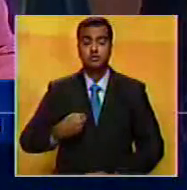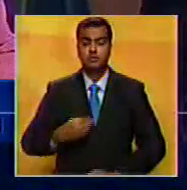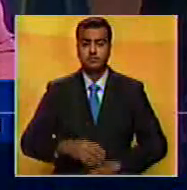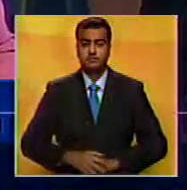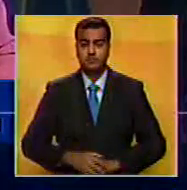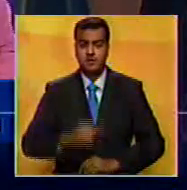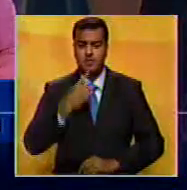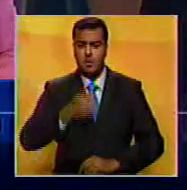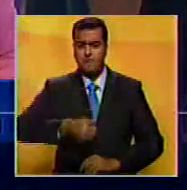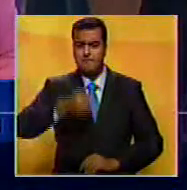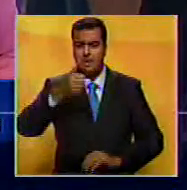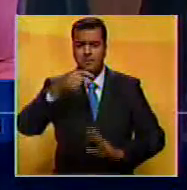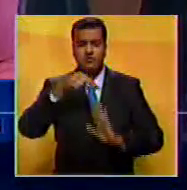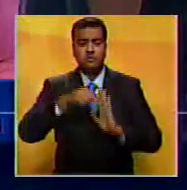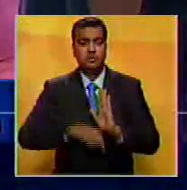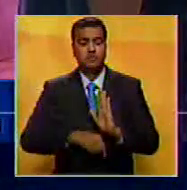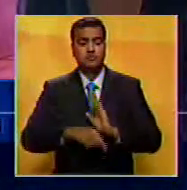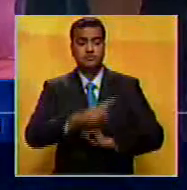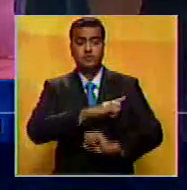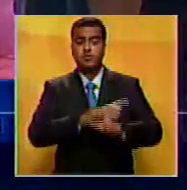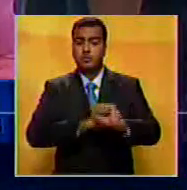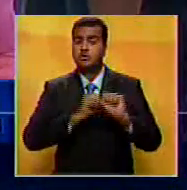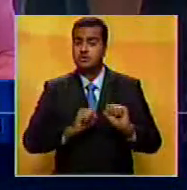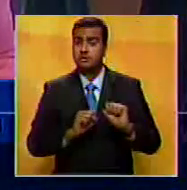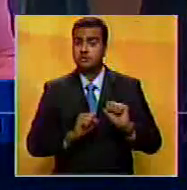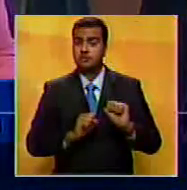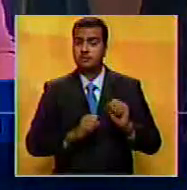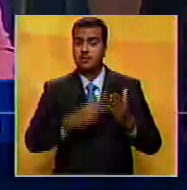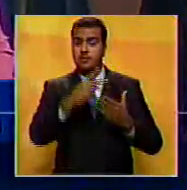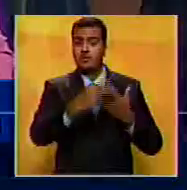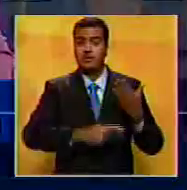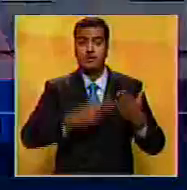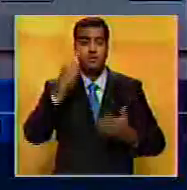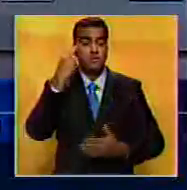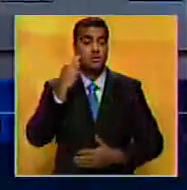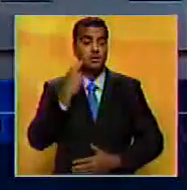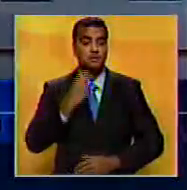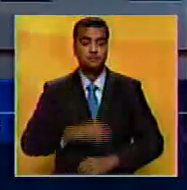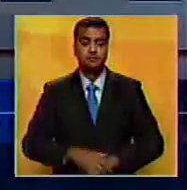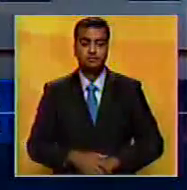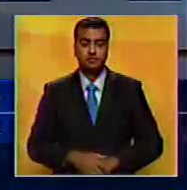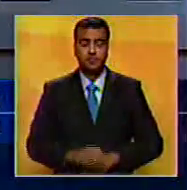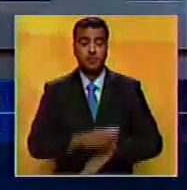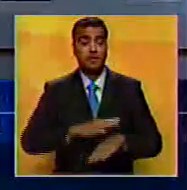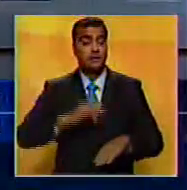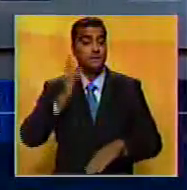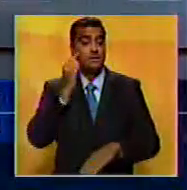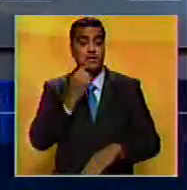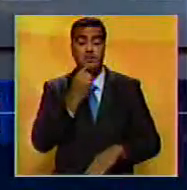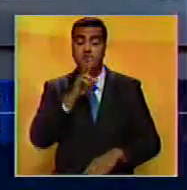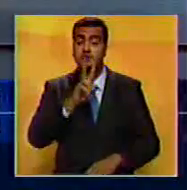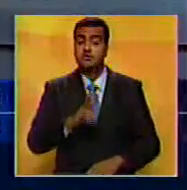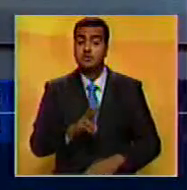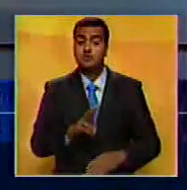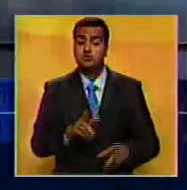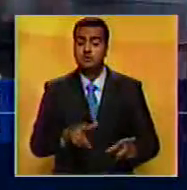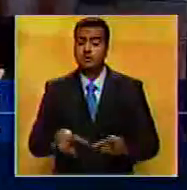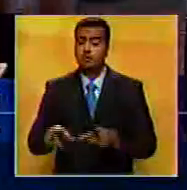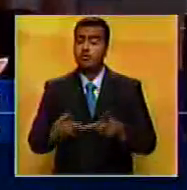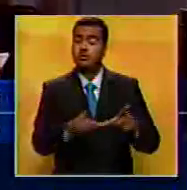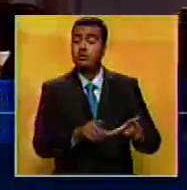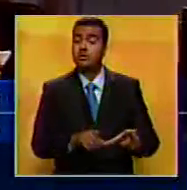marcamos con mayor profundidad y consolidación el proyecto bolivariano. La ministra aseguró que Venezuela deja un